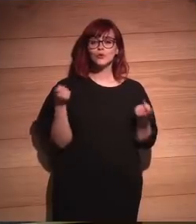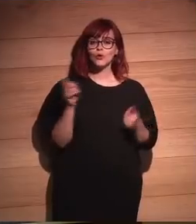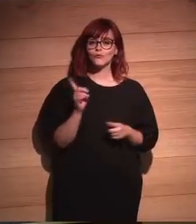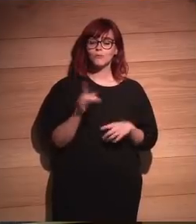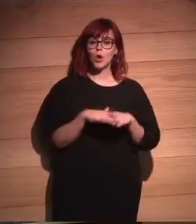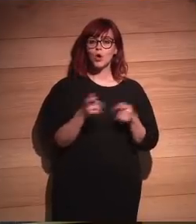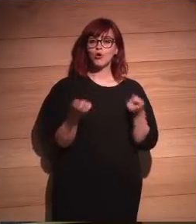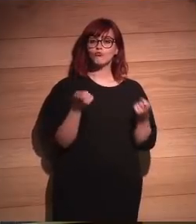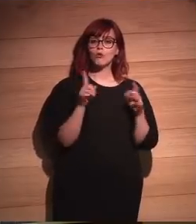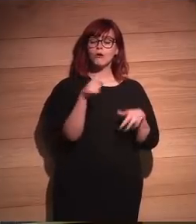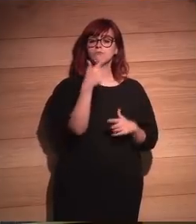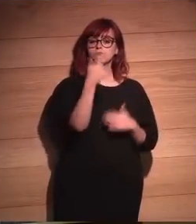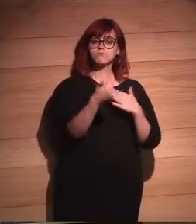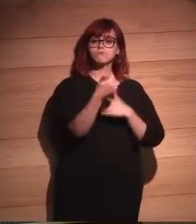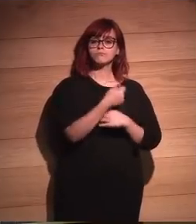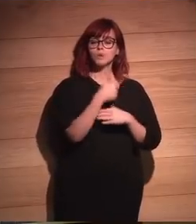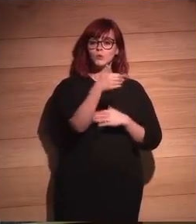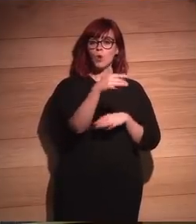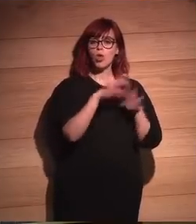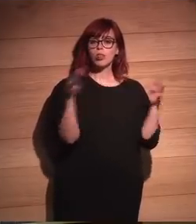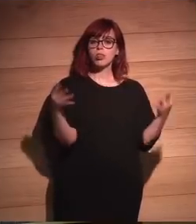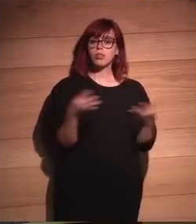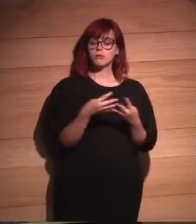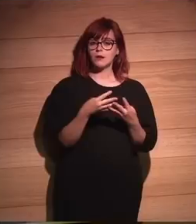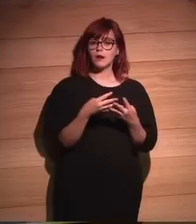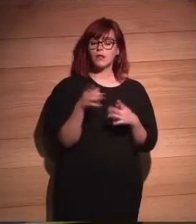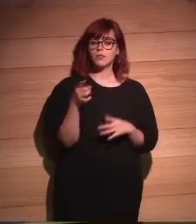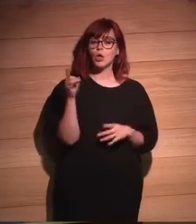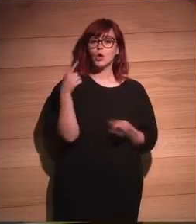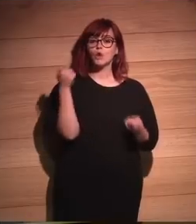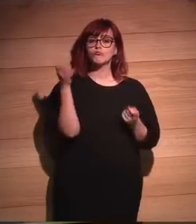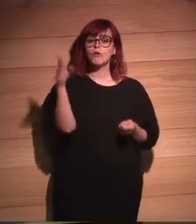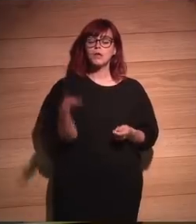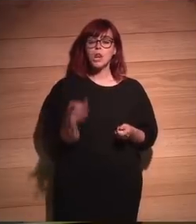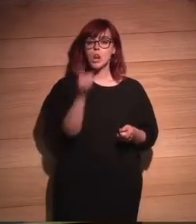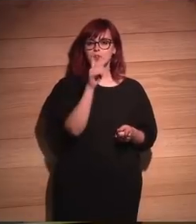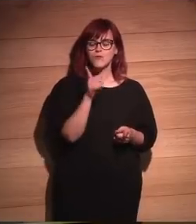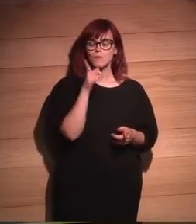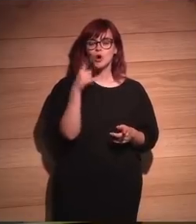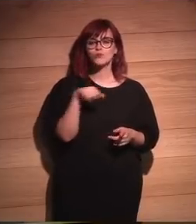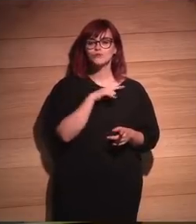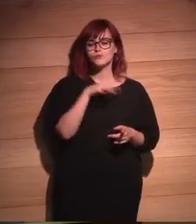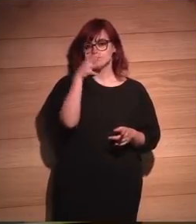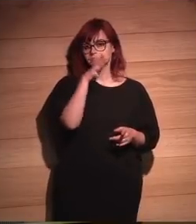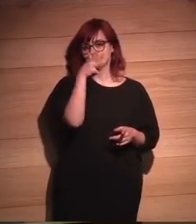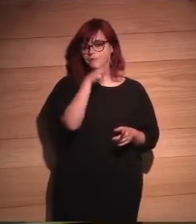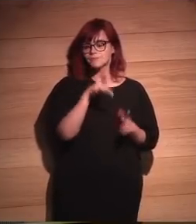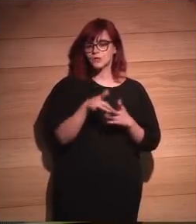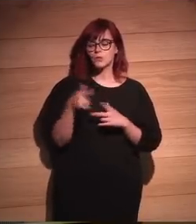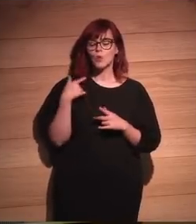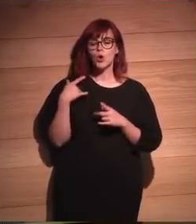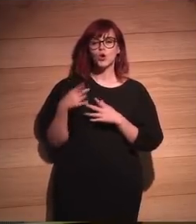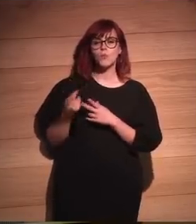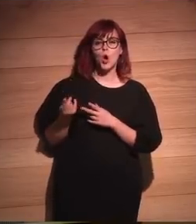nos controlan en el ciberespacio a través de todas las huellas que vamos dejando, y que claro, eso